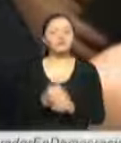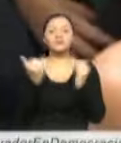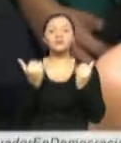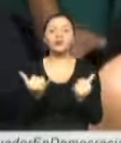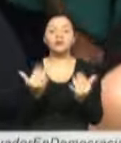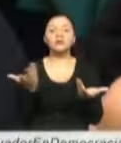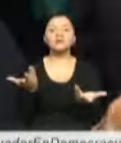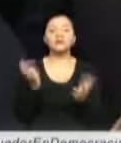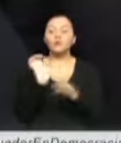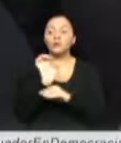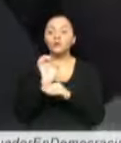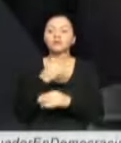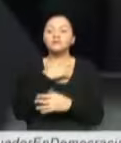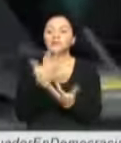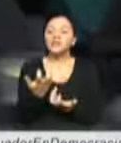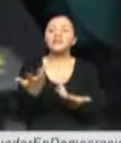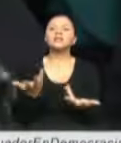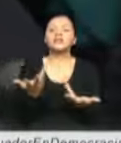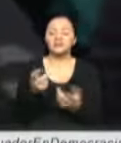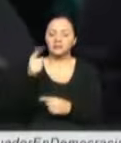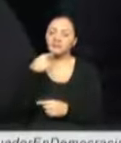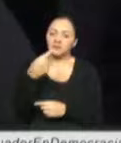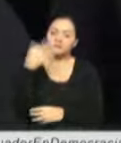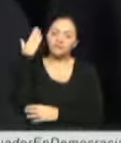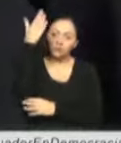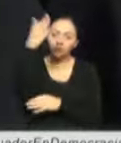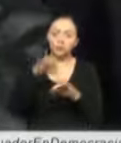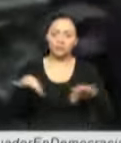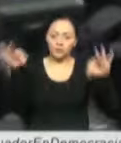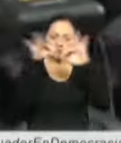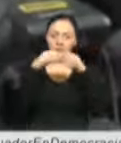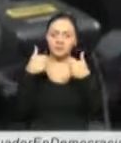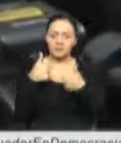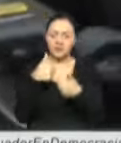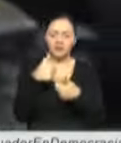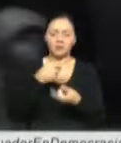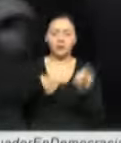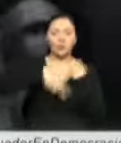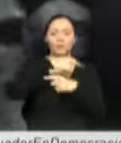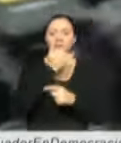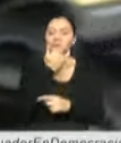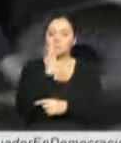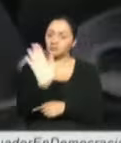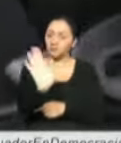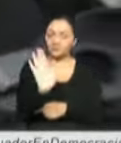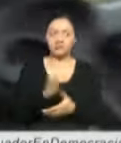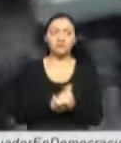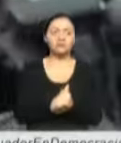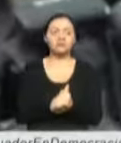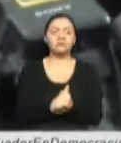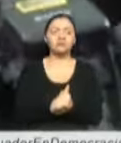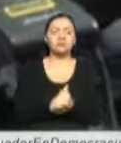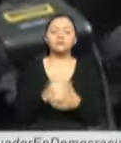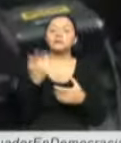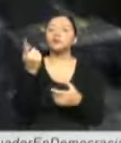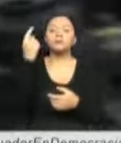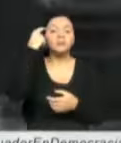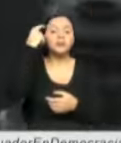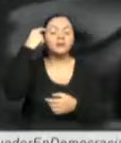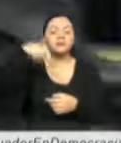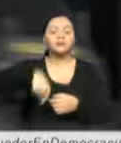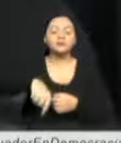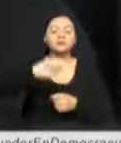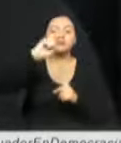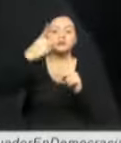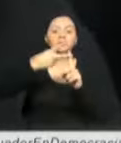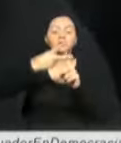el futuro. Continuar con estos cambios históricos o volver al pasado. ¿Cuál es la expectativa, presidente, para esta segunda